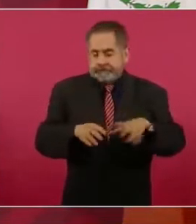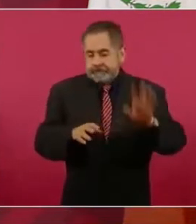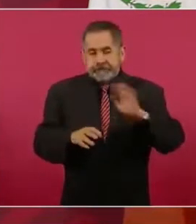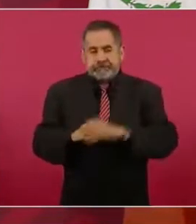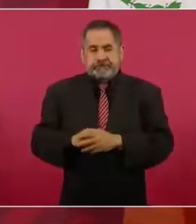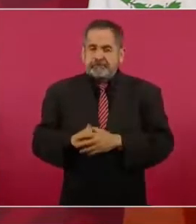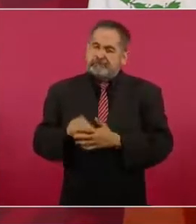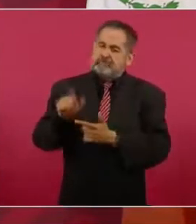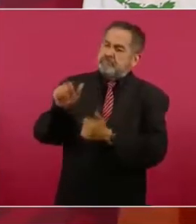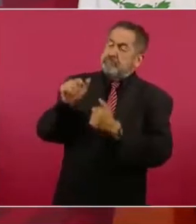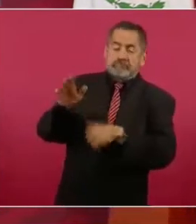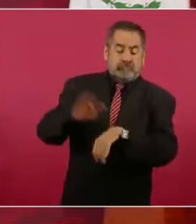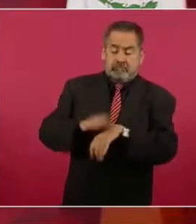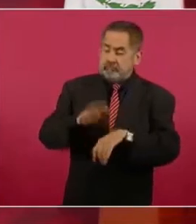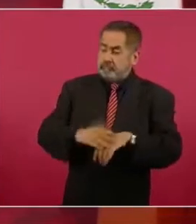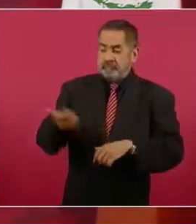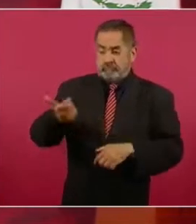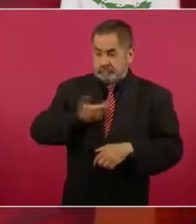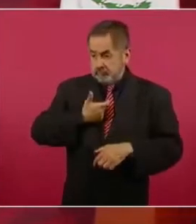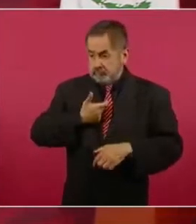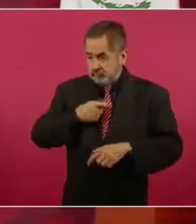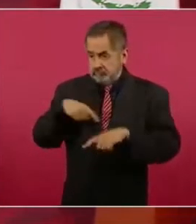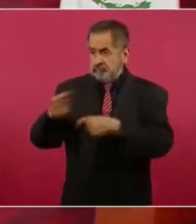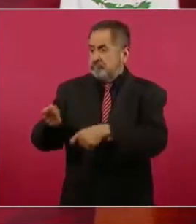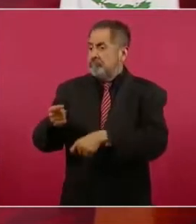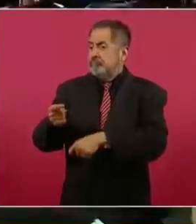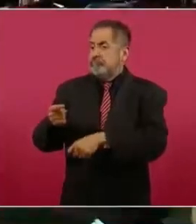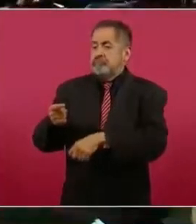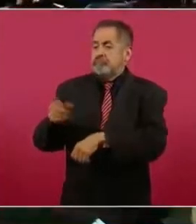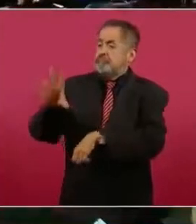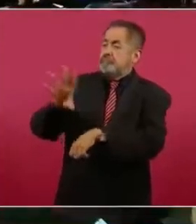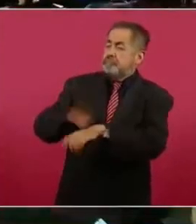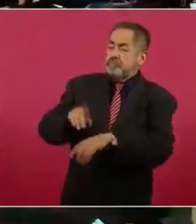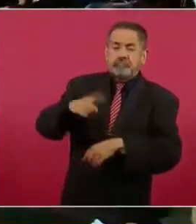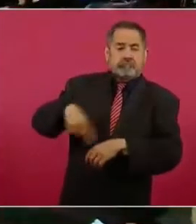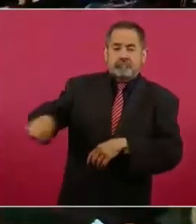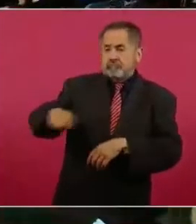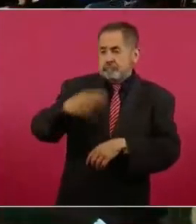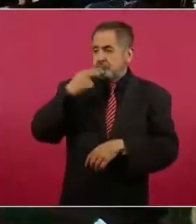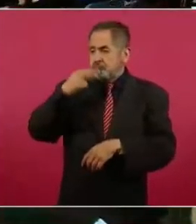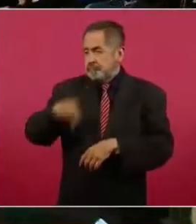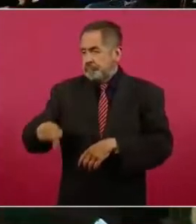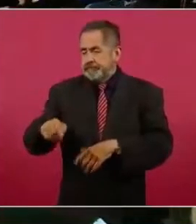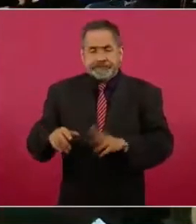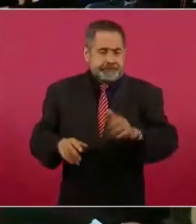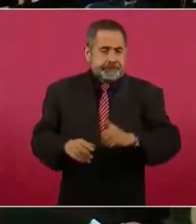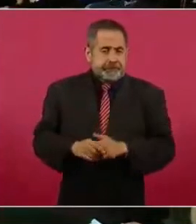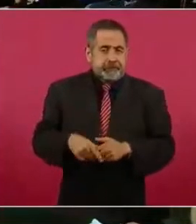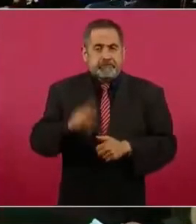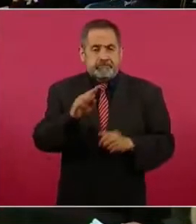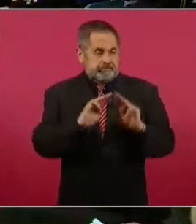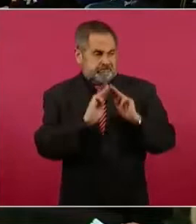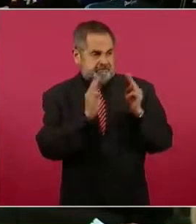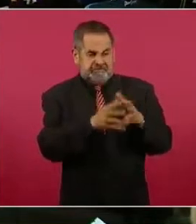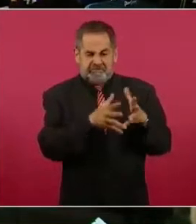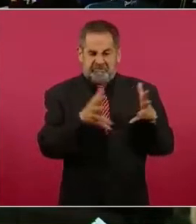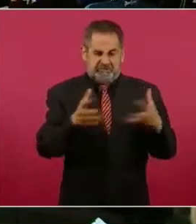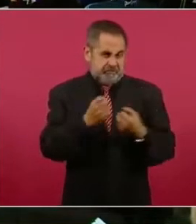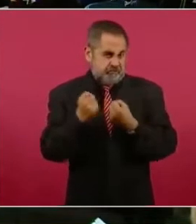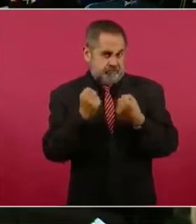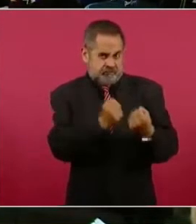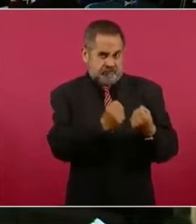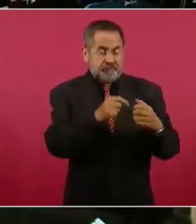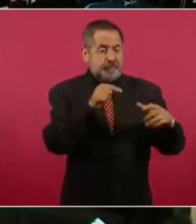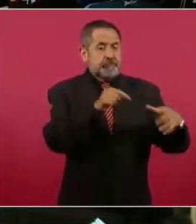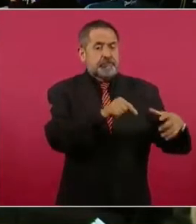a cobrar derecho de piso, pero por lo general las bandas grandes